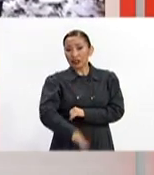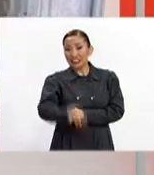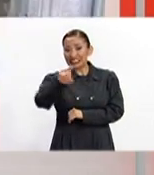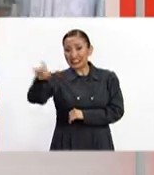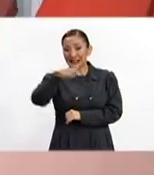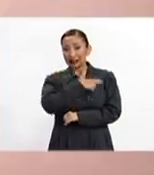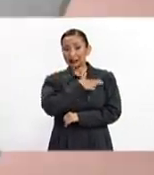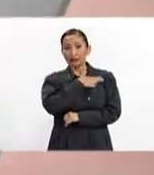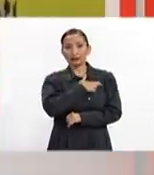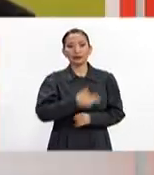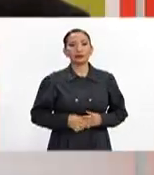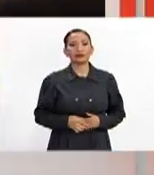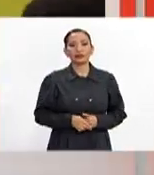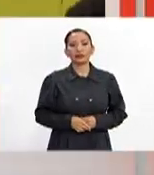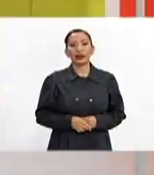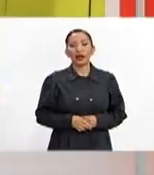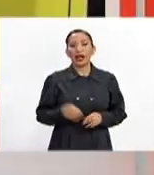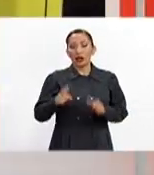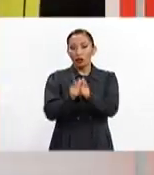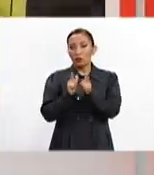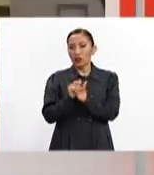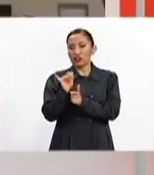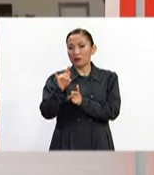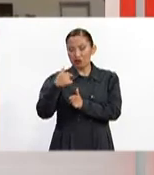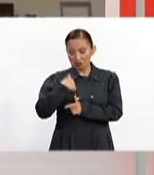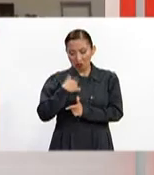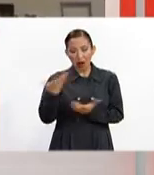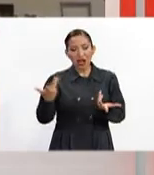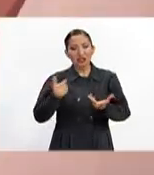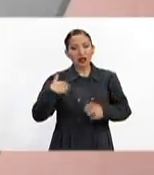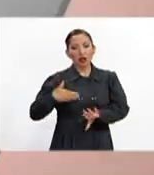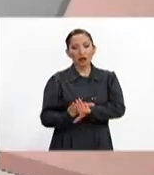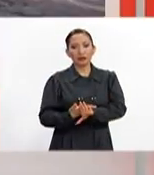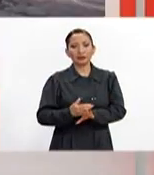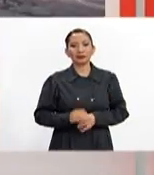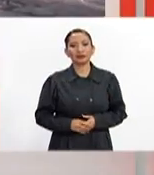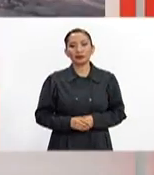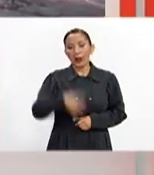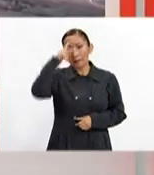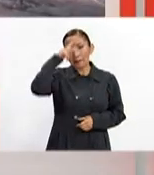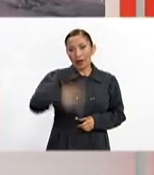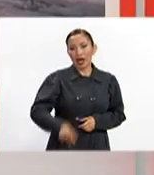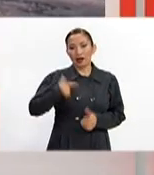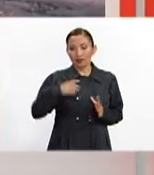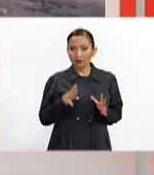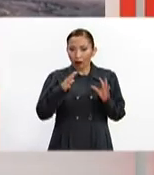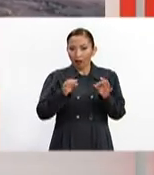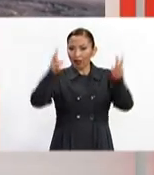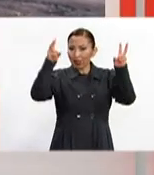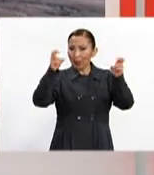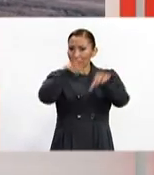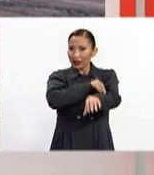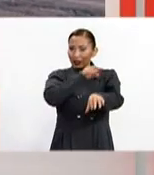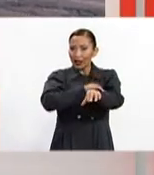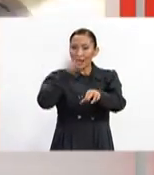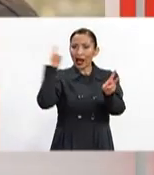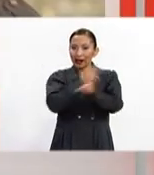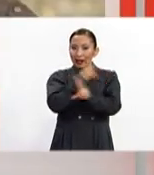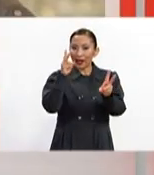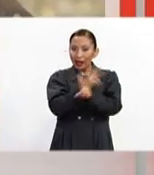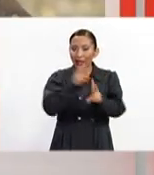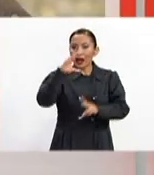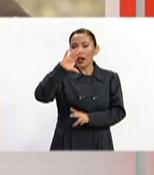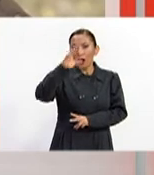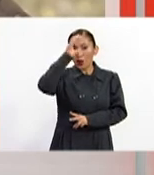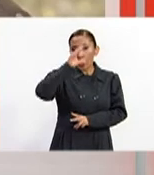y 100 heridos. El Estado Islámico se atribuye el atentado. México se consolida en materia de energía eólica.